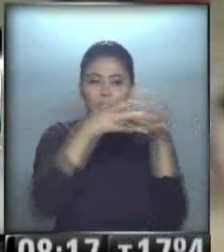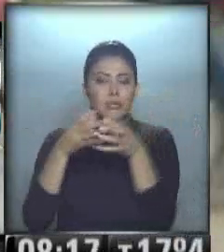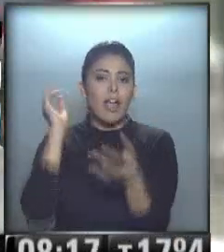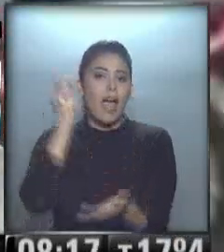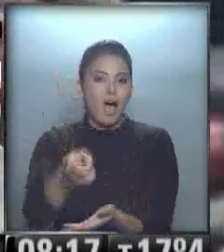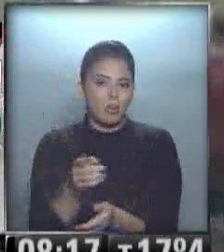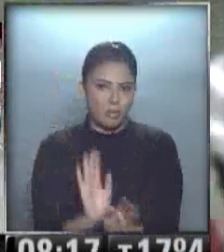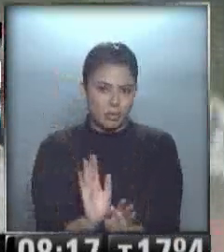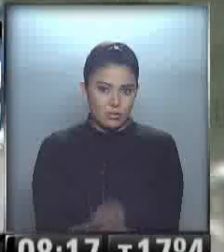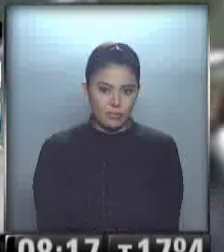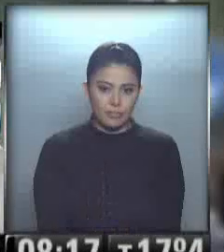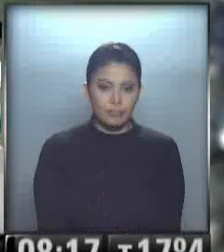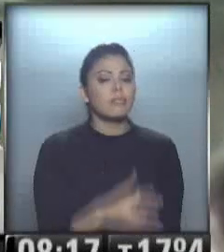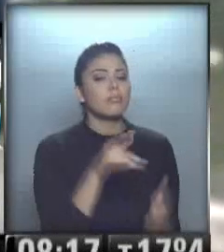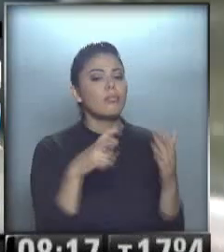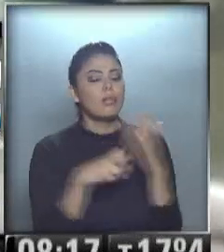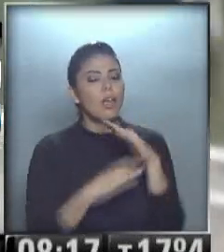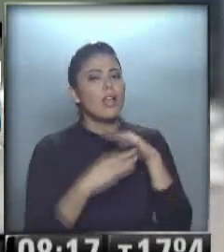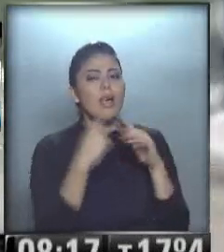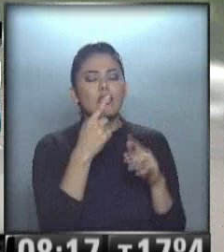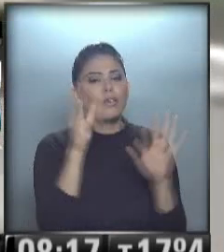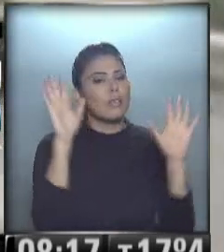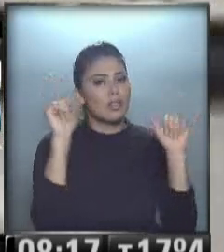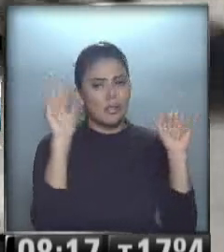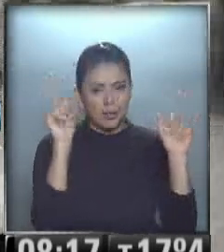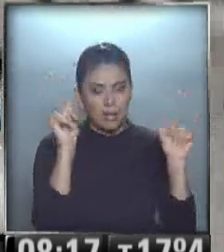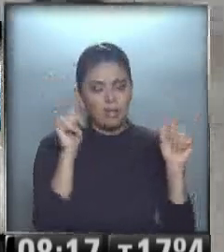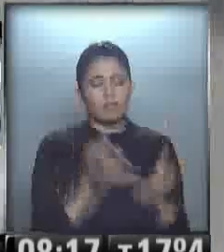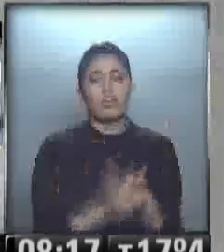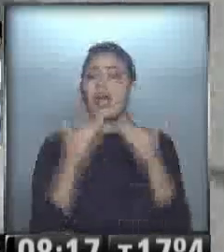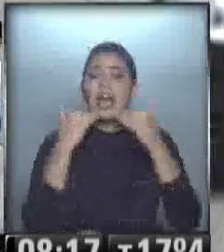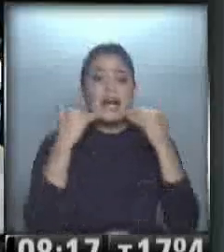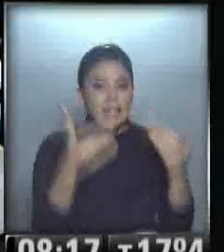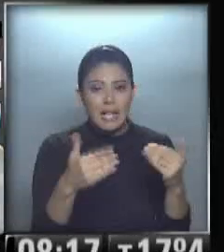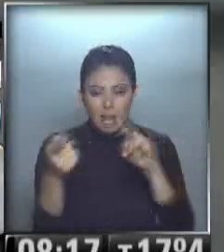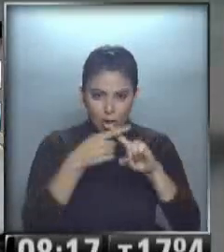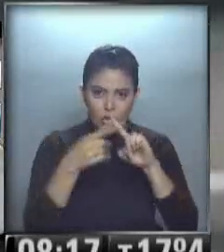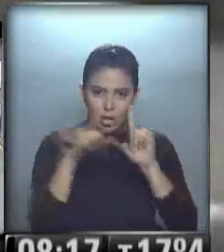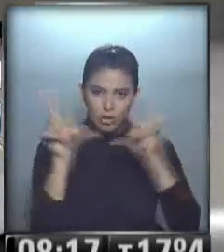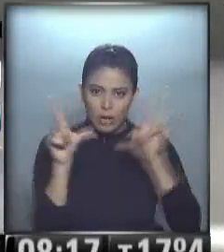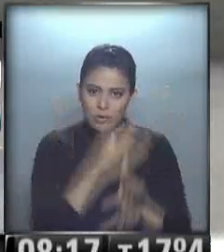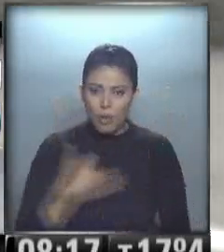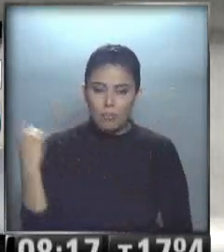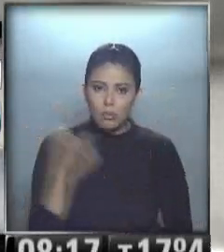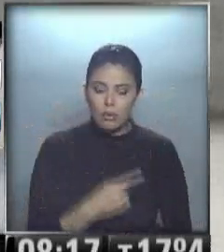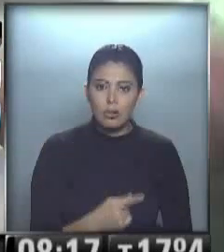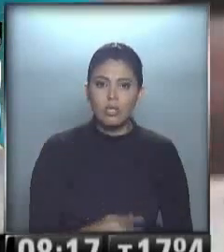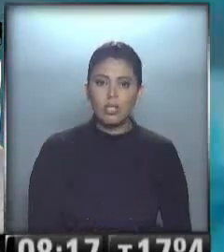imputaciones después de la feria. Procurador, permítame que lo despida, permítame que le agradezca este contacto con la televisión pública.